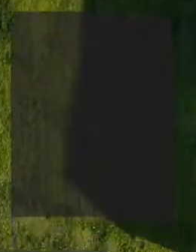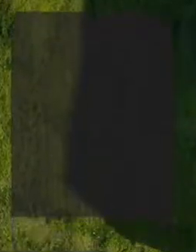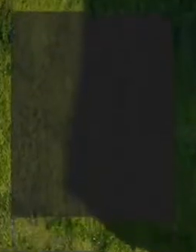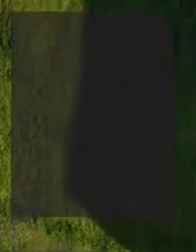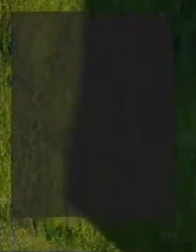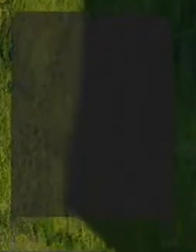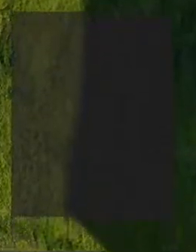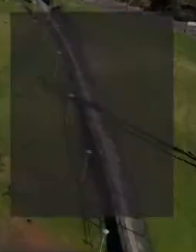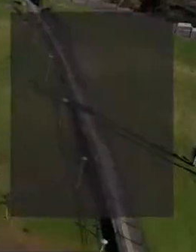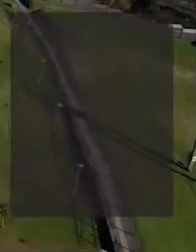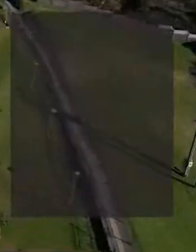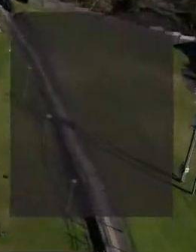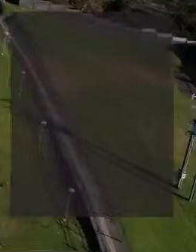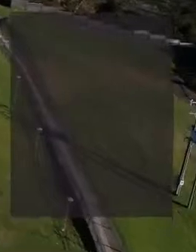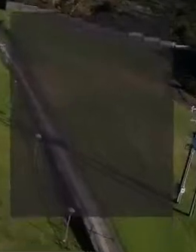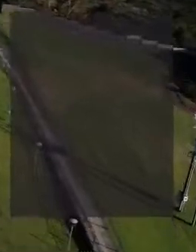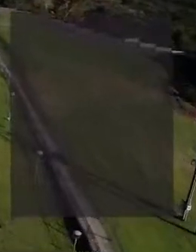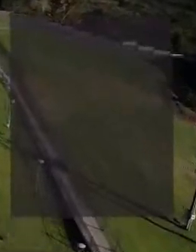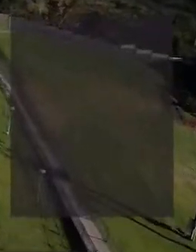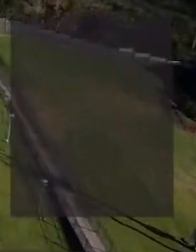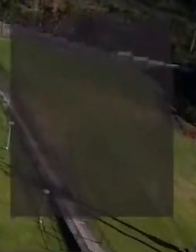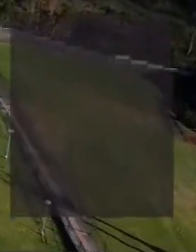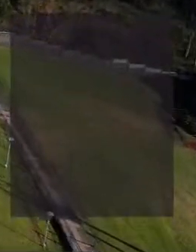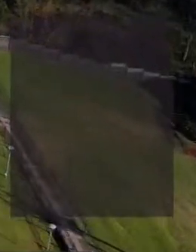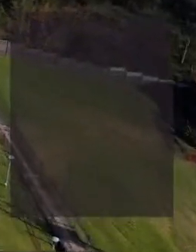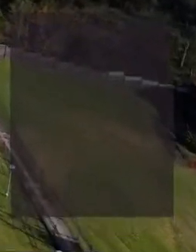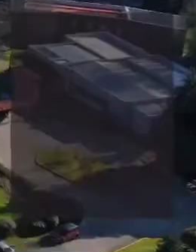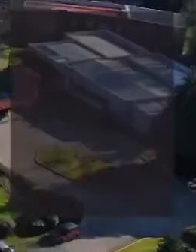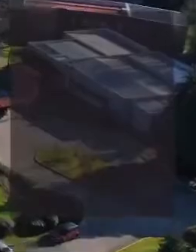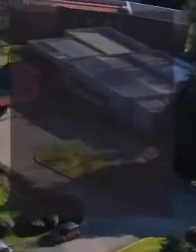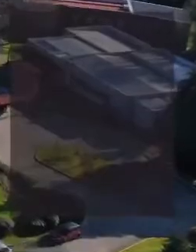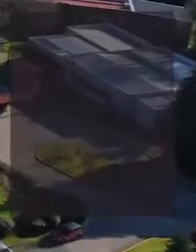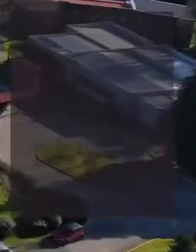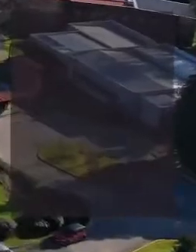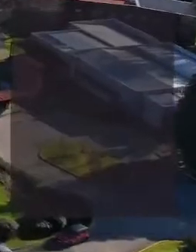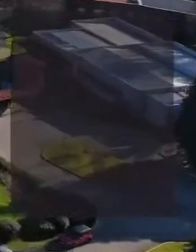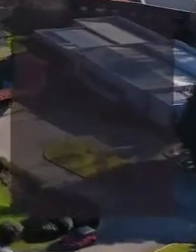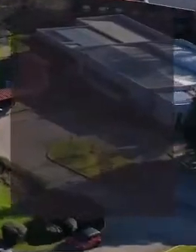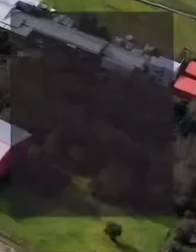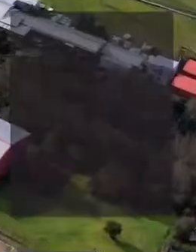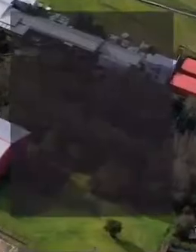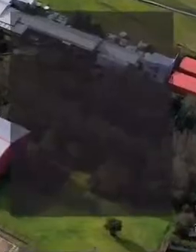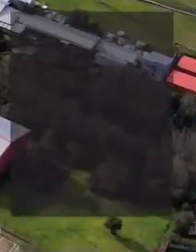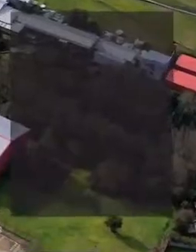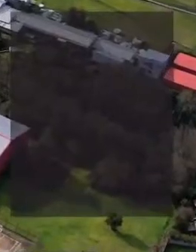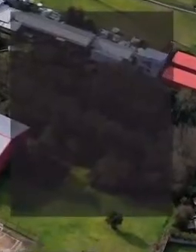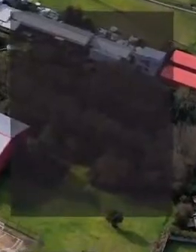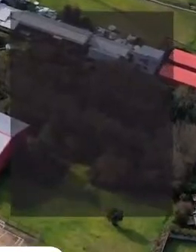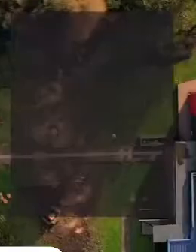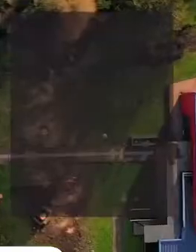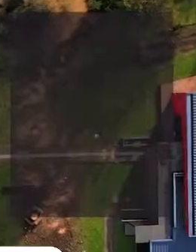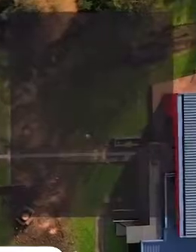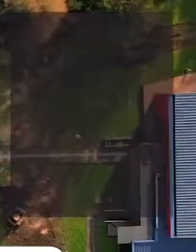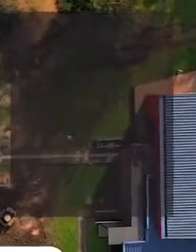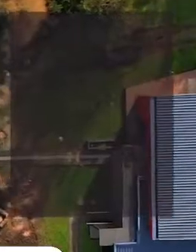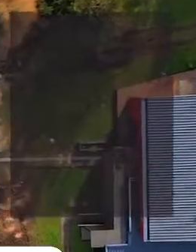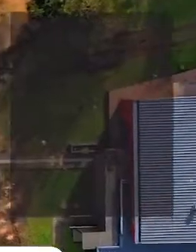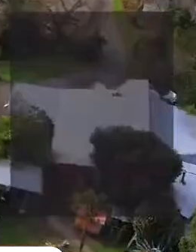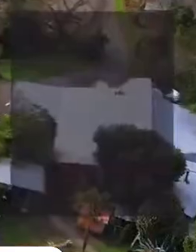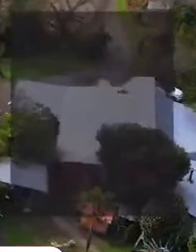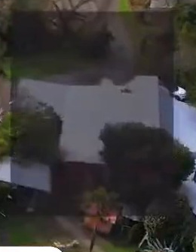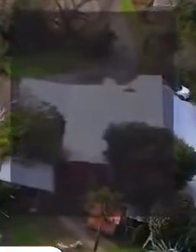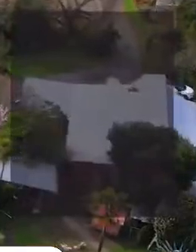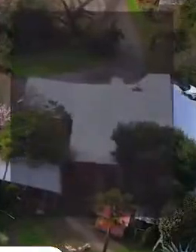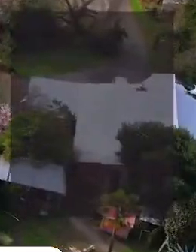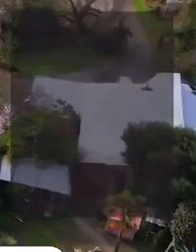construir un futuro brillante. Te ofrecemos un entorno único para aprender, crecer y explorar. Si buscas un